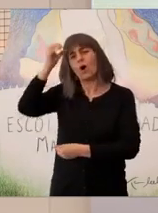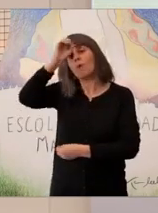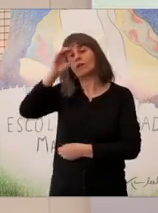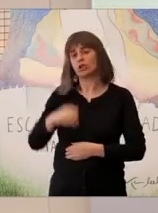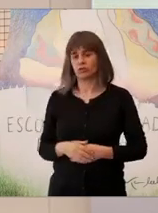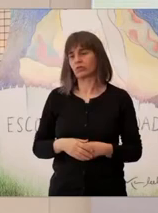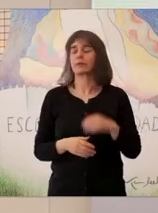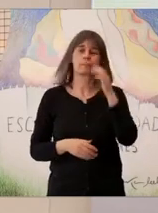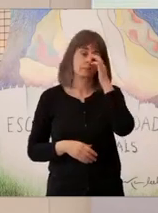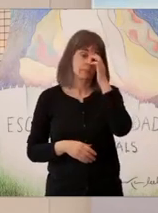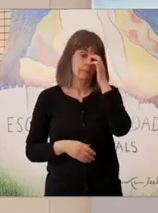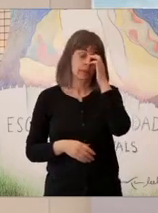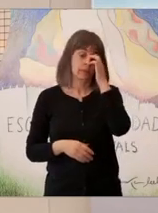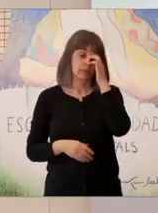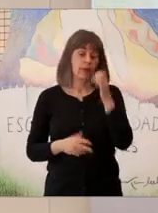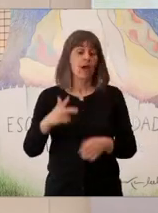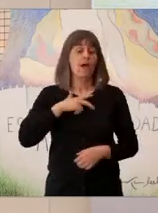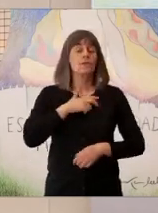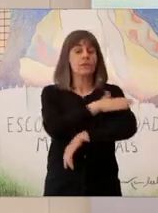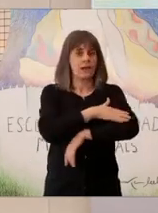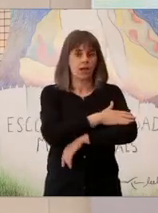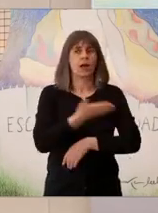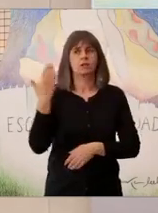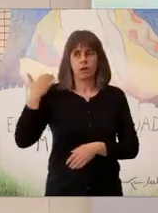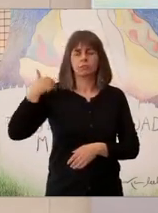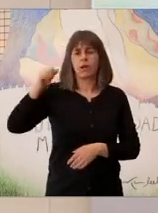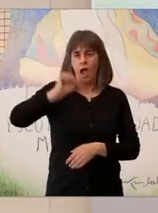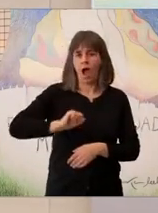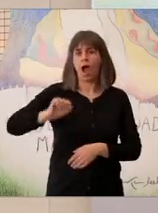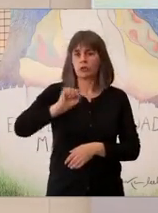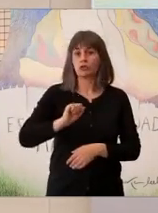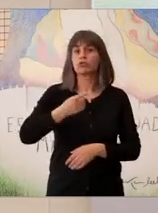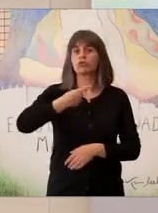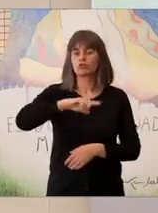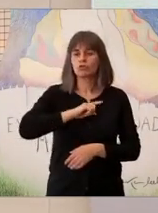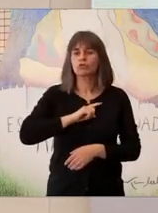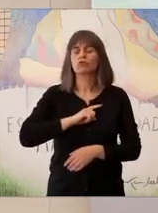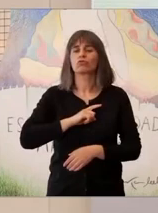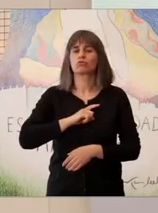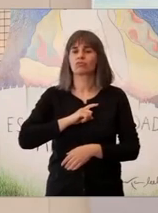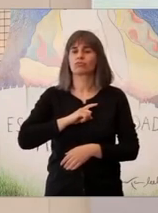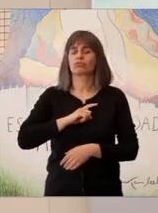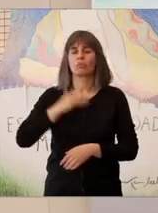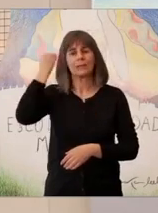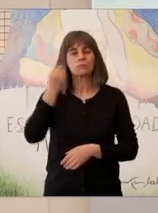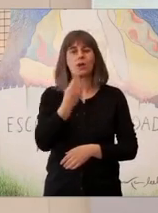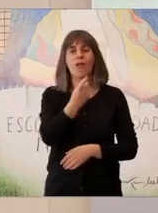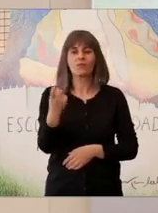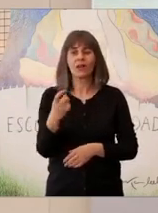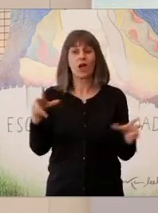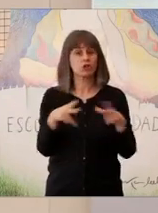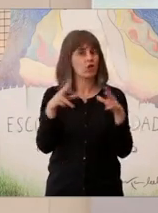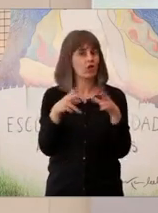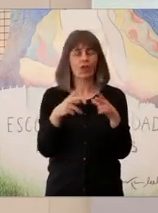la Fiscalía hace muchísimos años que estamos invocando la necesidad de que toda la sociedad se implique